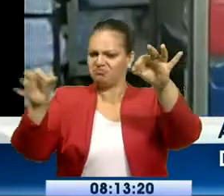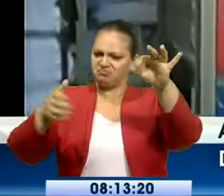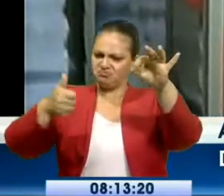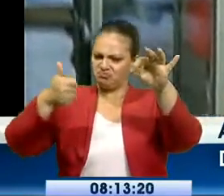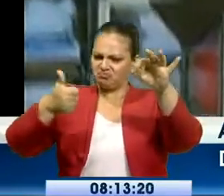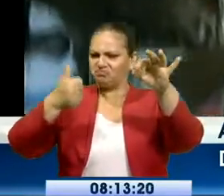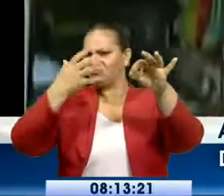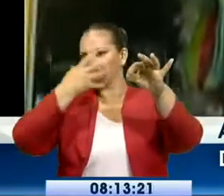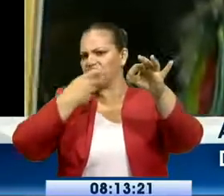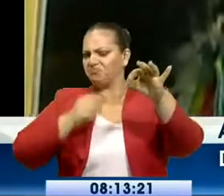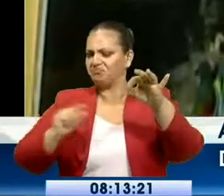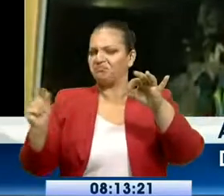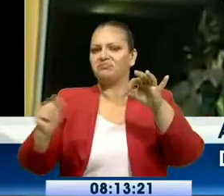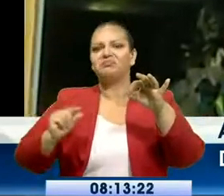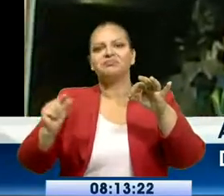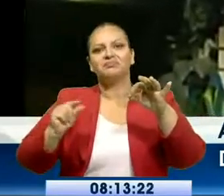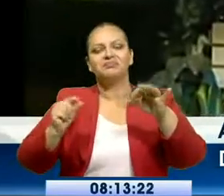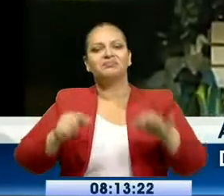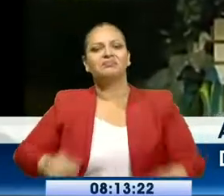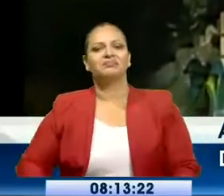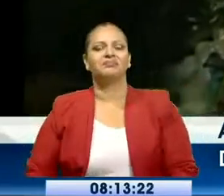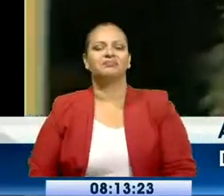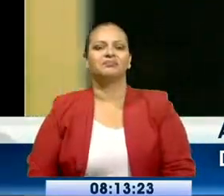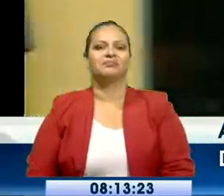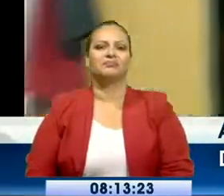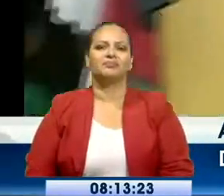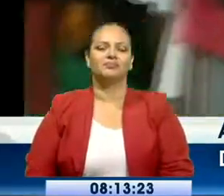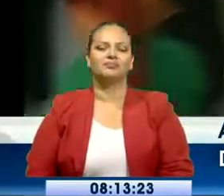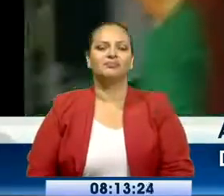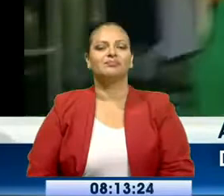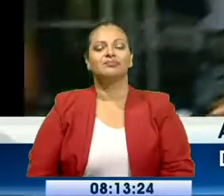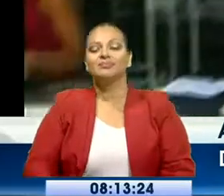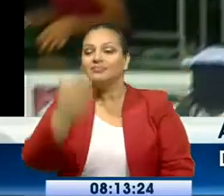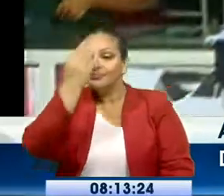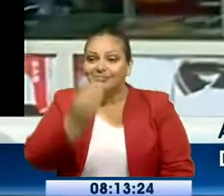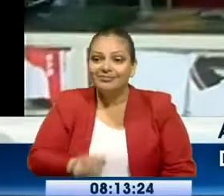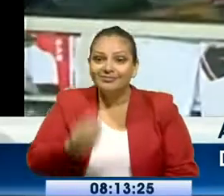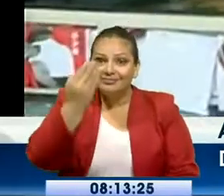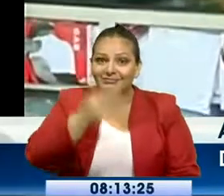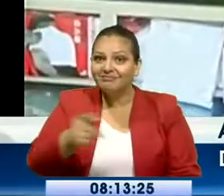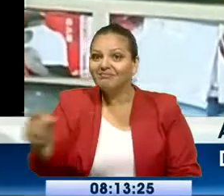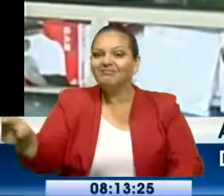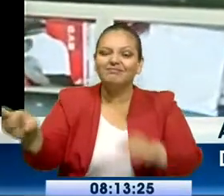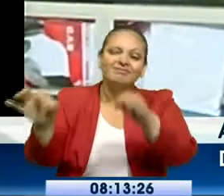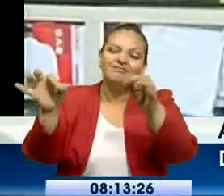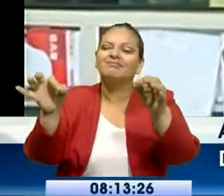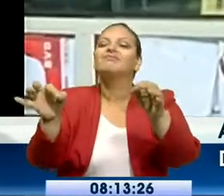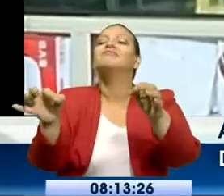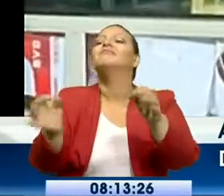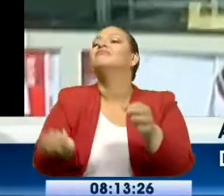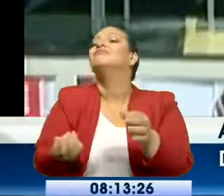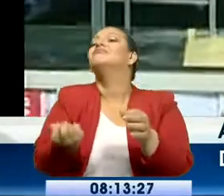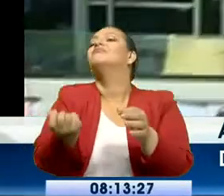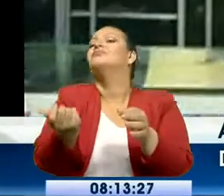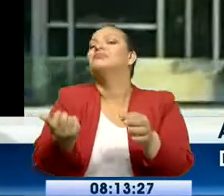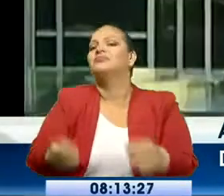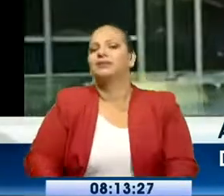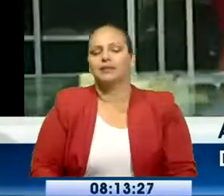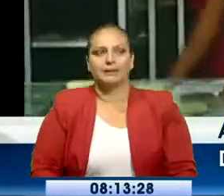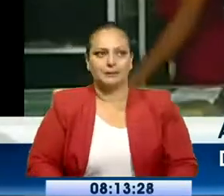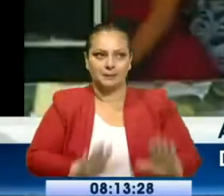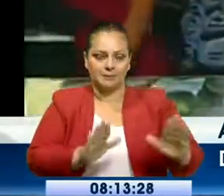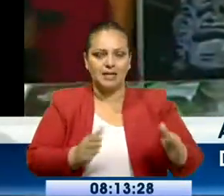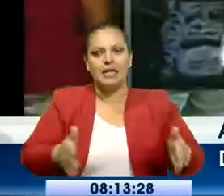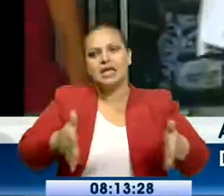muy buenos días cuando los precios los precios son de acuerdo a las tarjetas precios normalmente